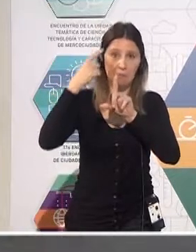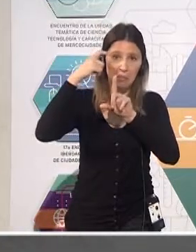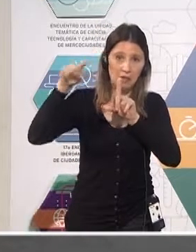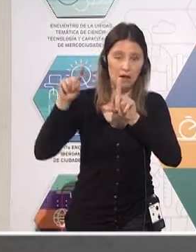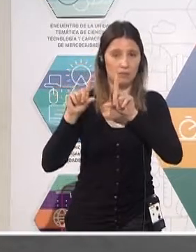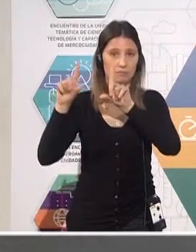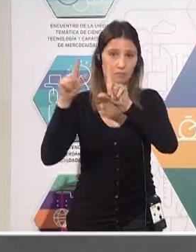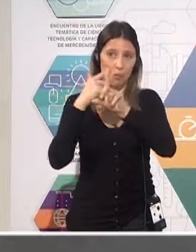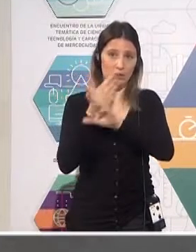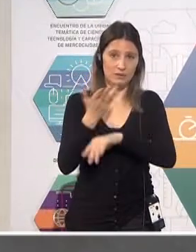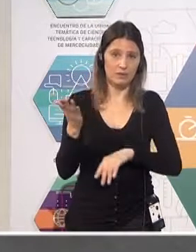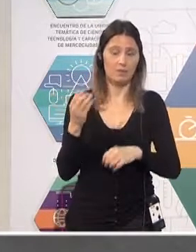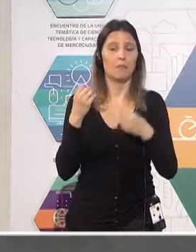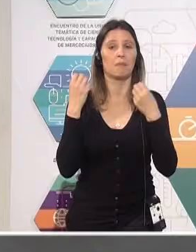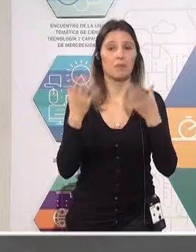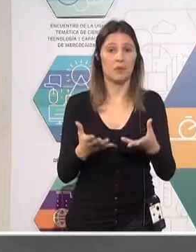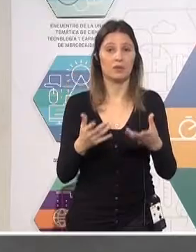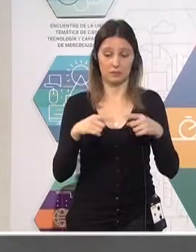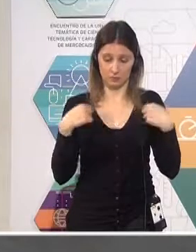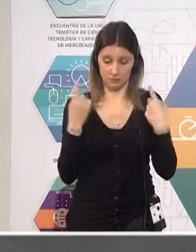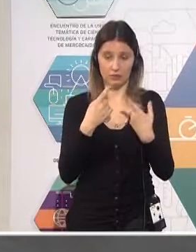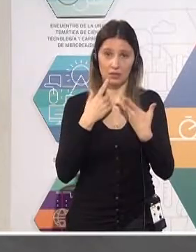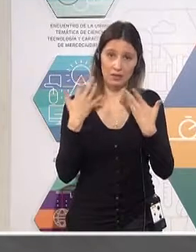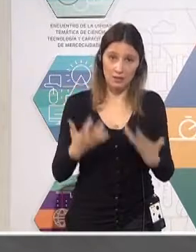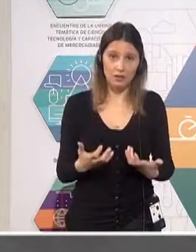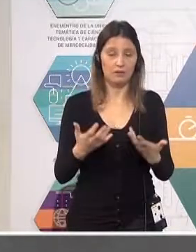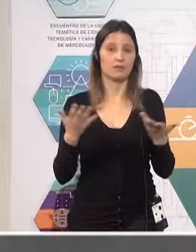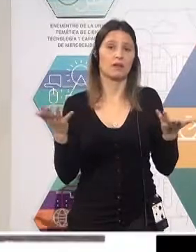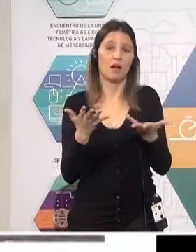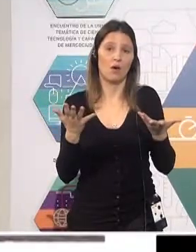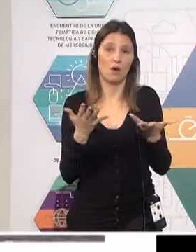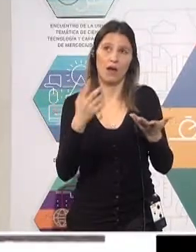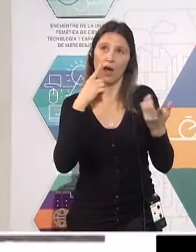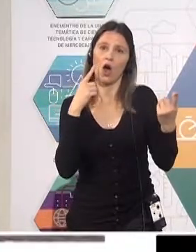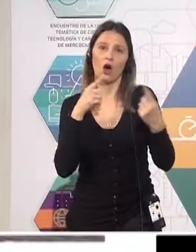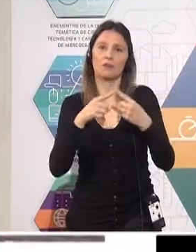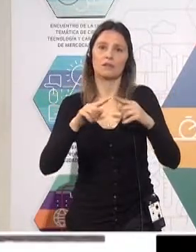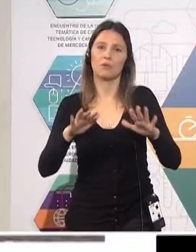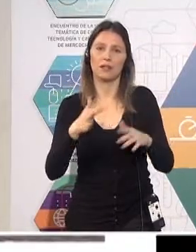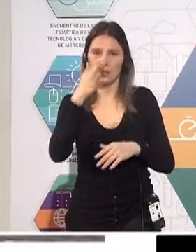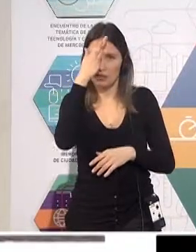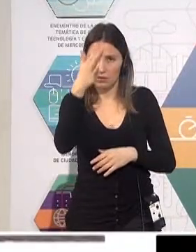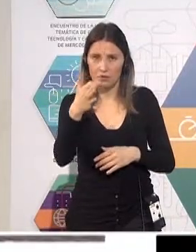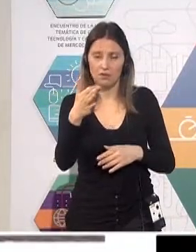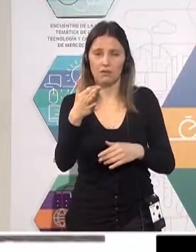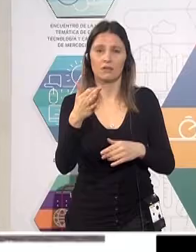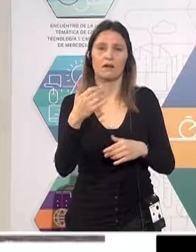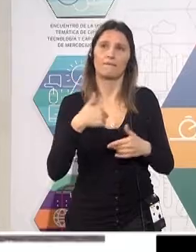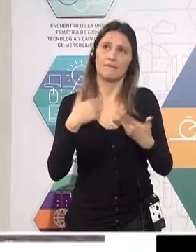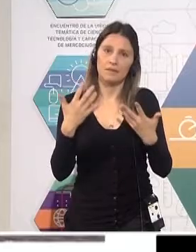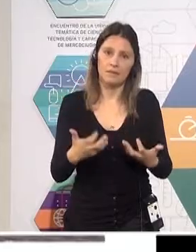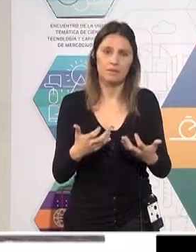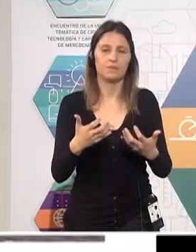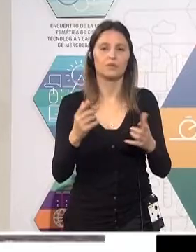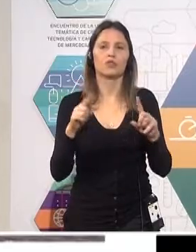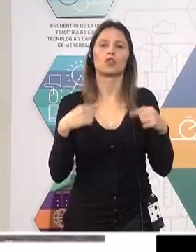mostrar porque lo que pretendemos este en este caso aportar con la tecnología es intentar que si